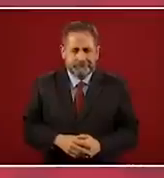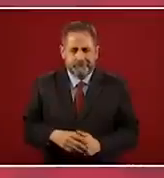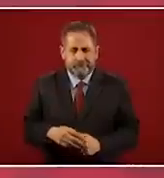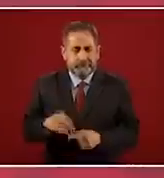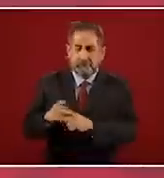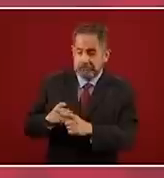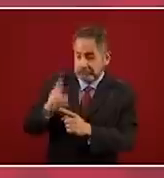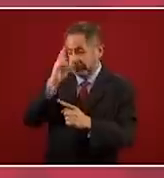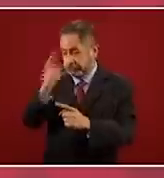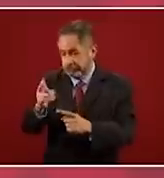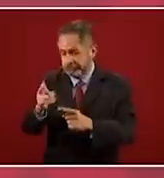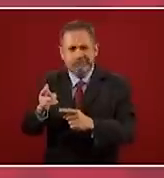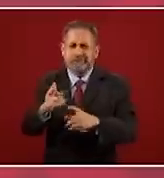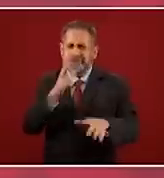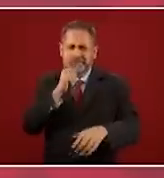prohibir,